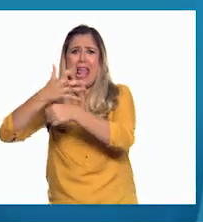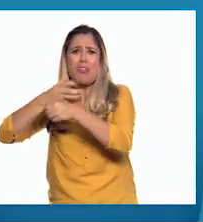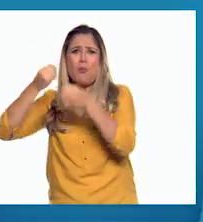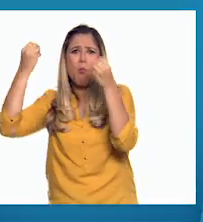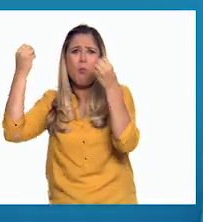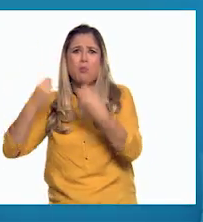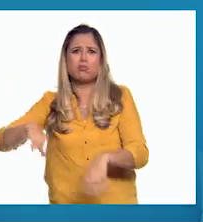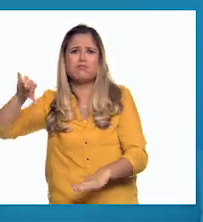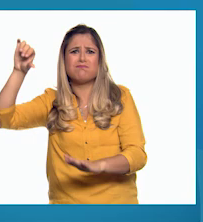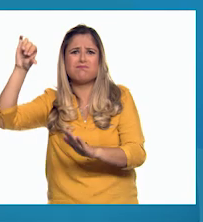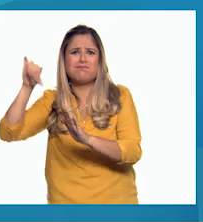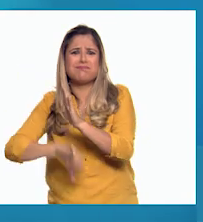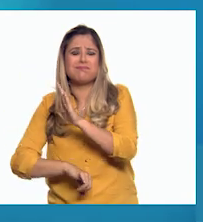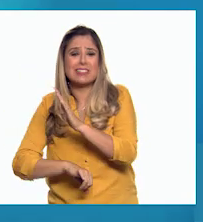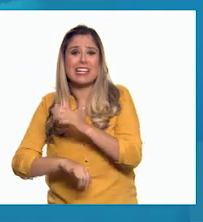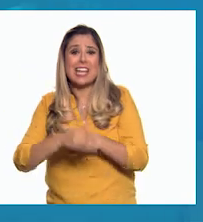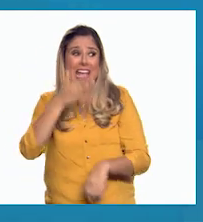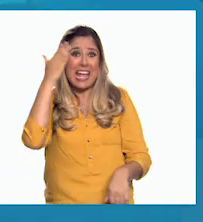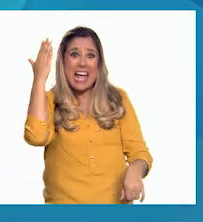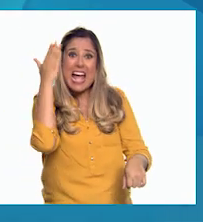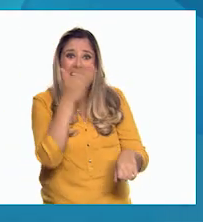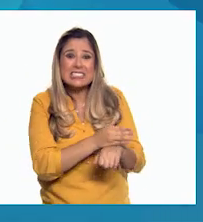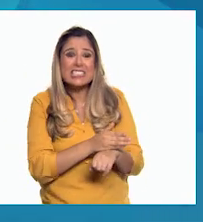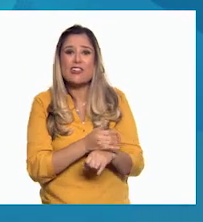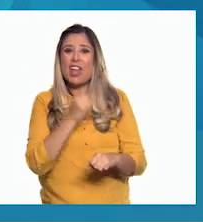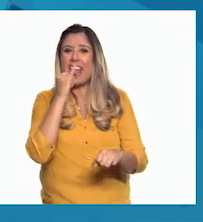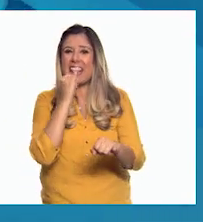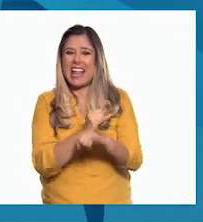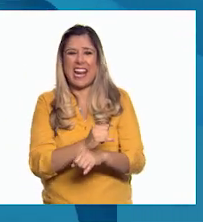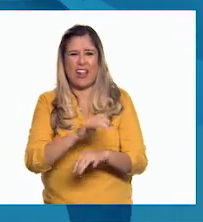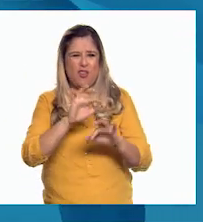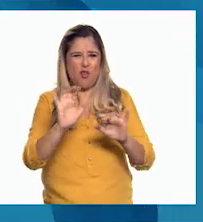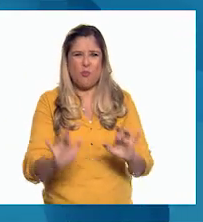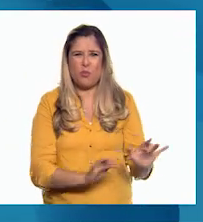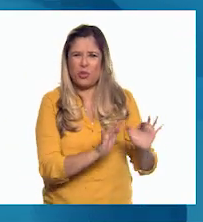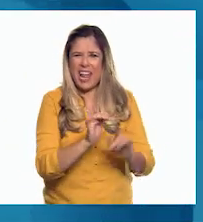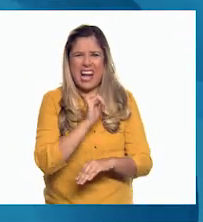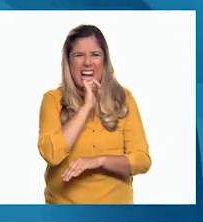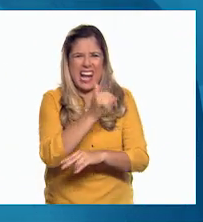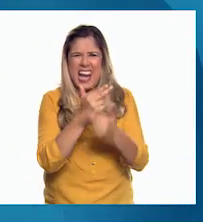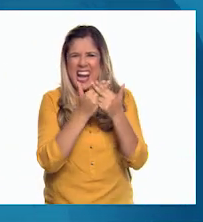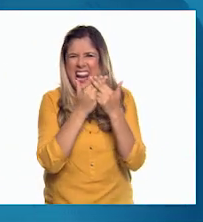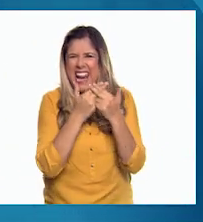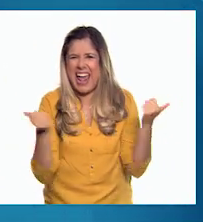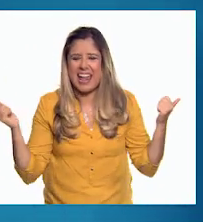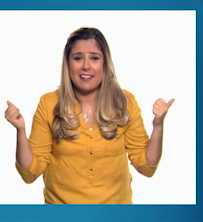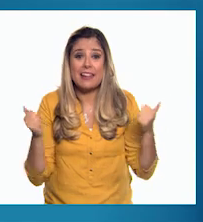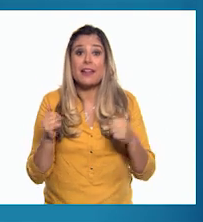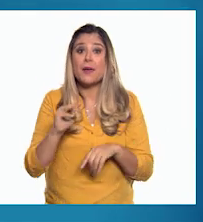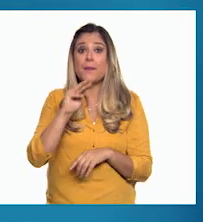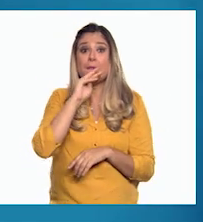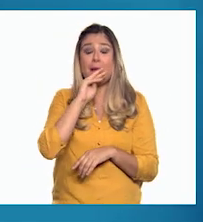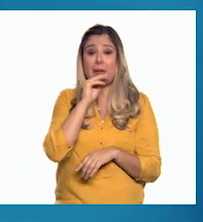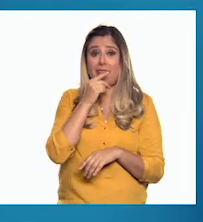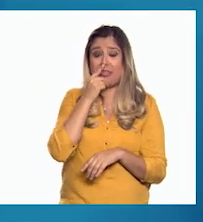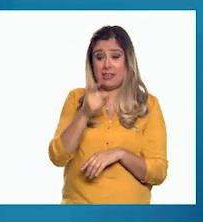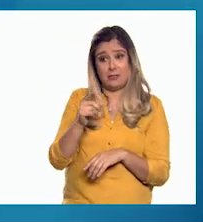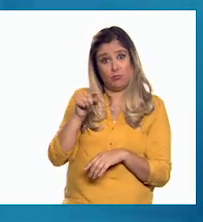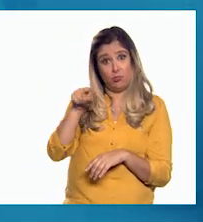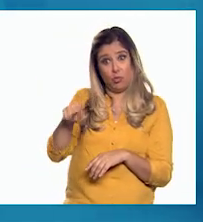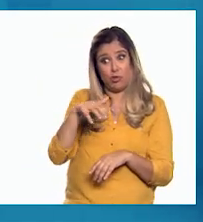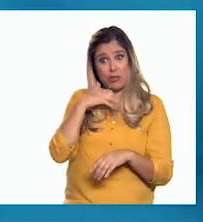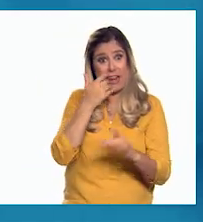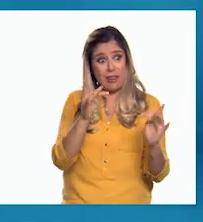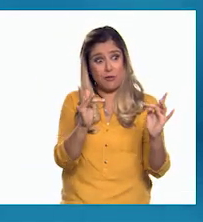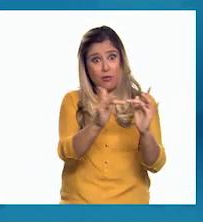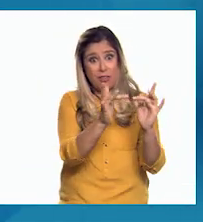y entonces en castigo lo dejaron sin internet, ni computadora, ni nada. Y su mamá le dice que si quiere seguir comunicándose